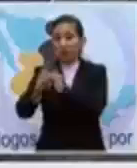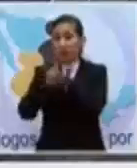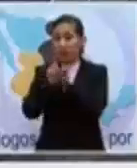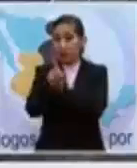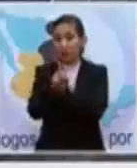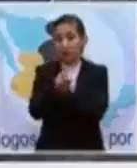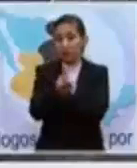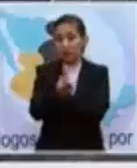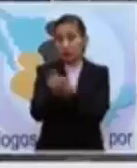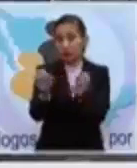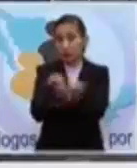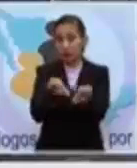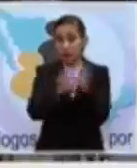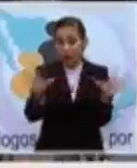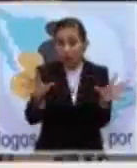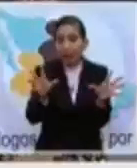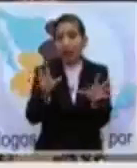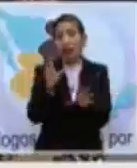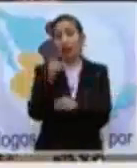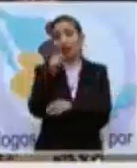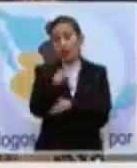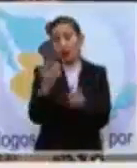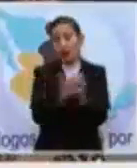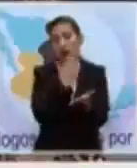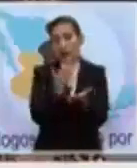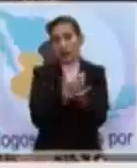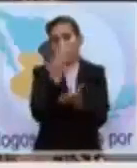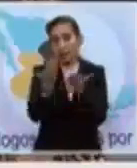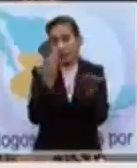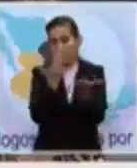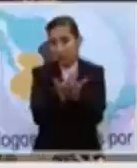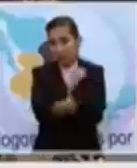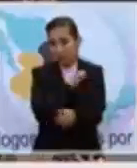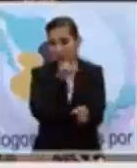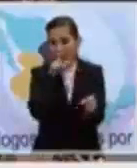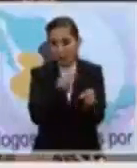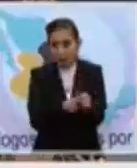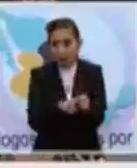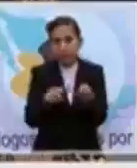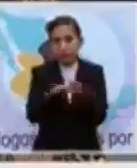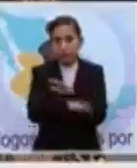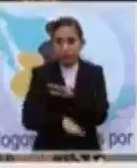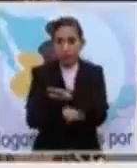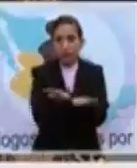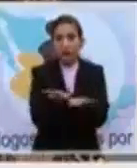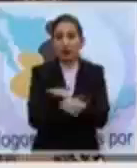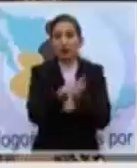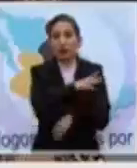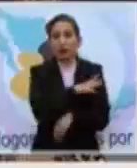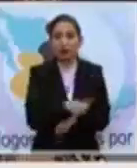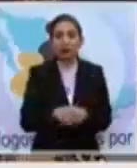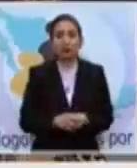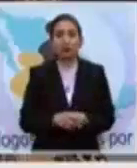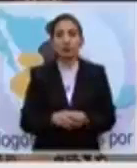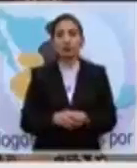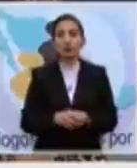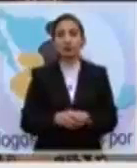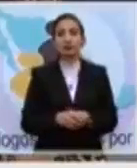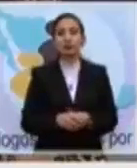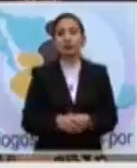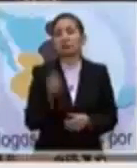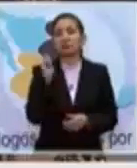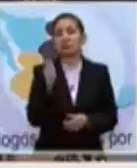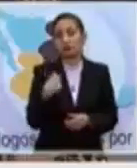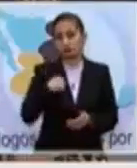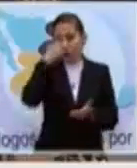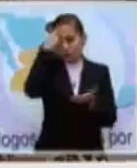está perfectamente claro en el CAUSES, el Catálogo Universal de Servicios Esenciales, y en el Fondo de Protección de Gastos Catastróficos. Es